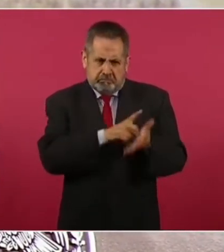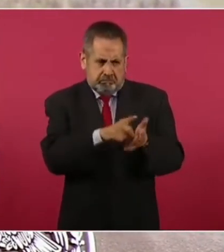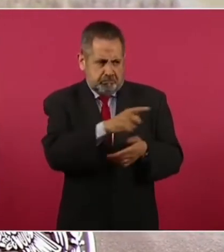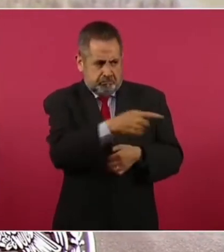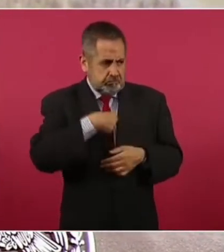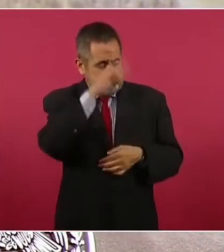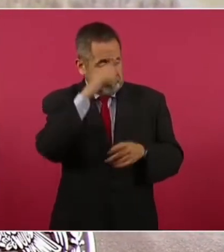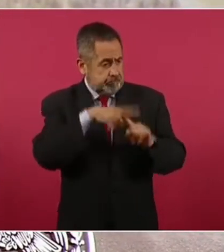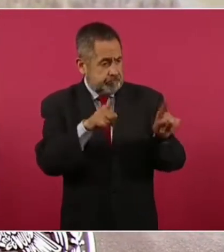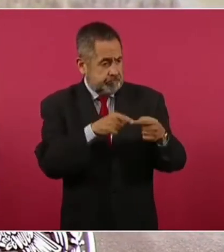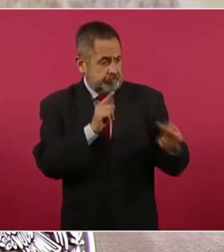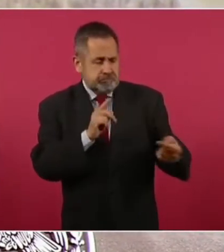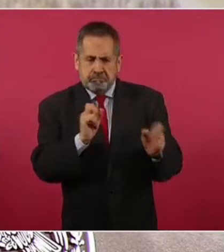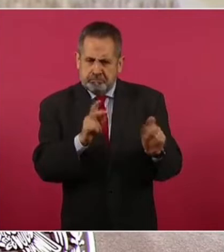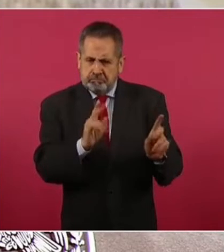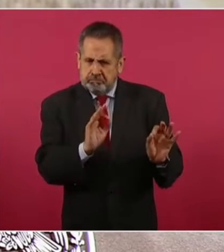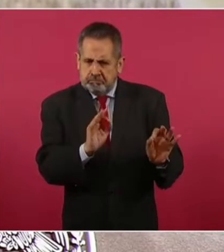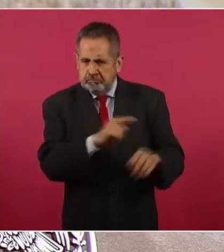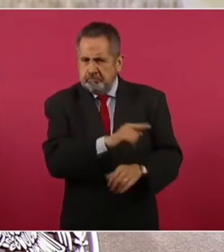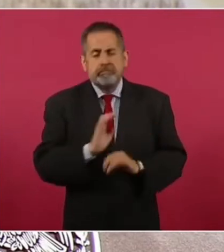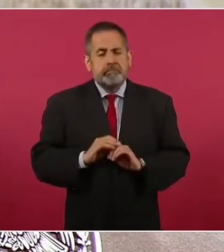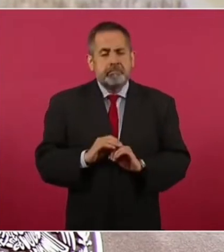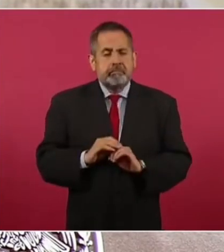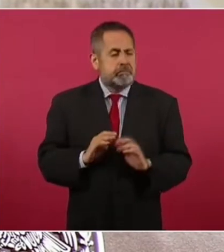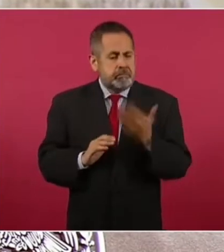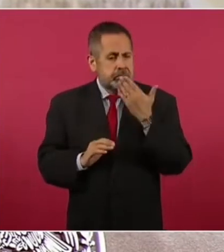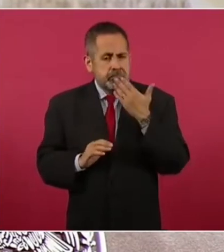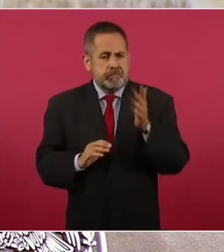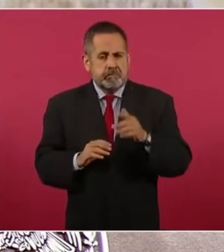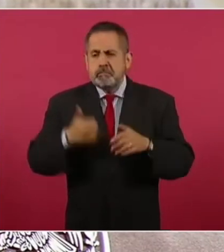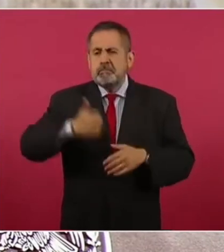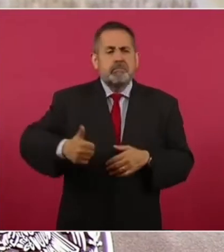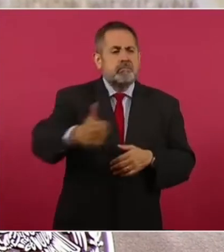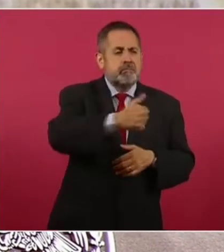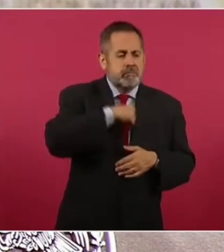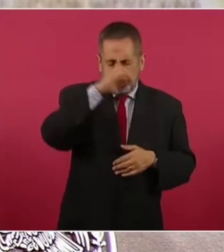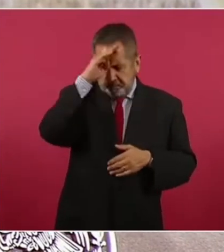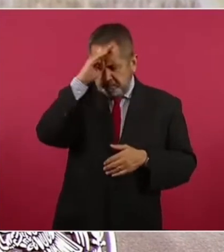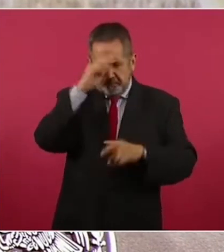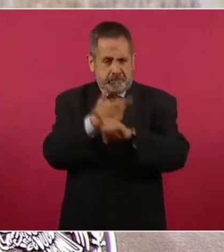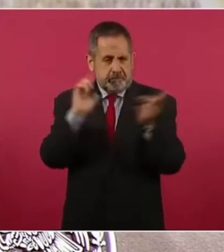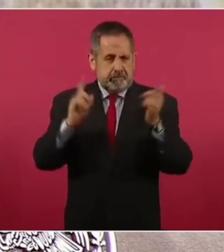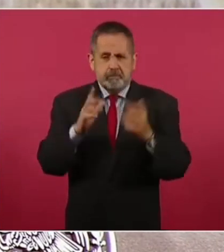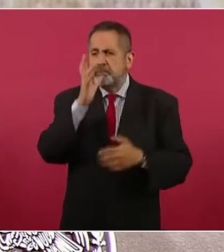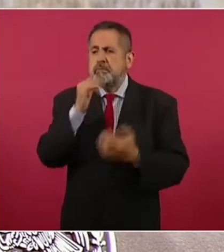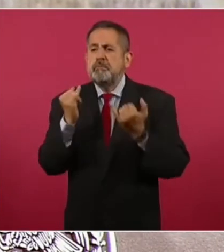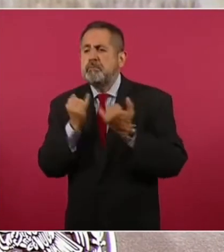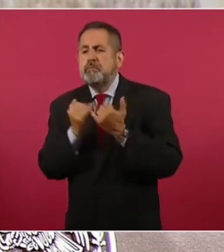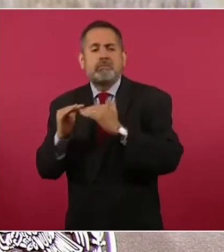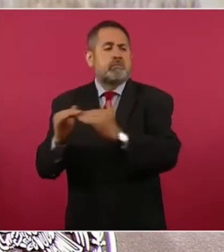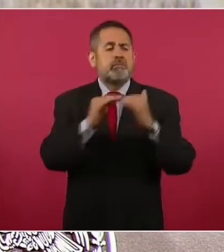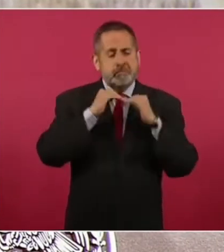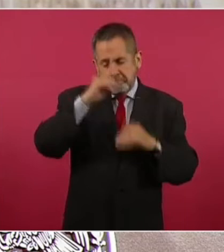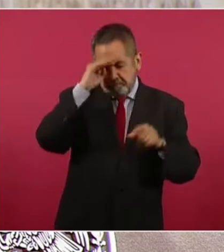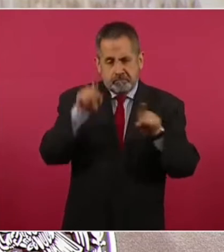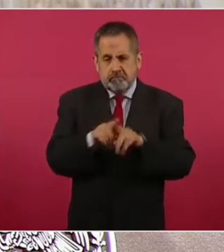porque se debe de garantizar las libertades y no todos podemos pensar igual y hay que garantizar